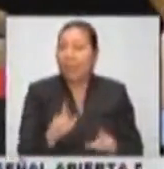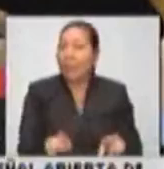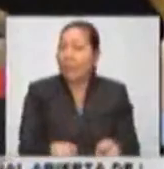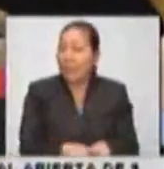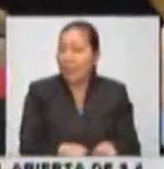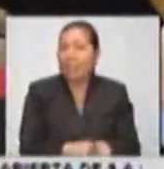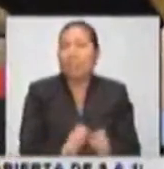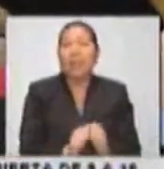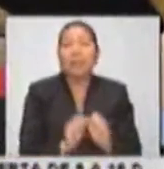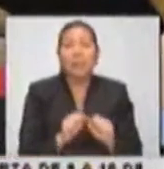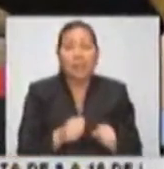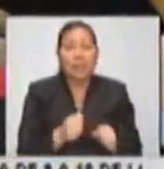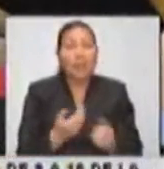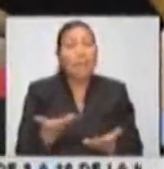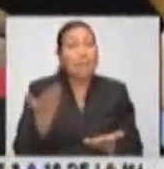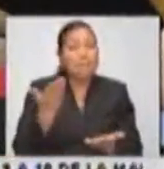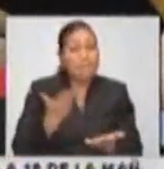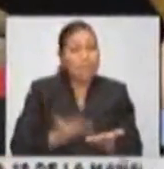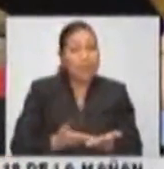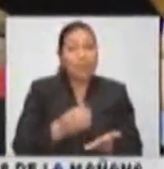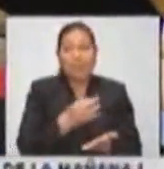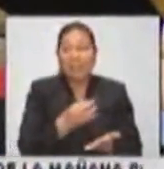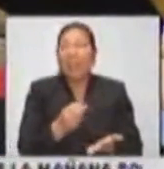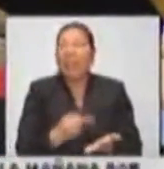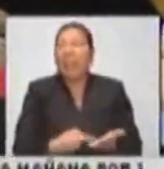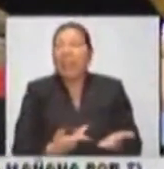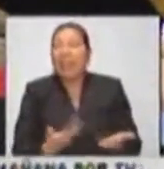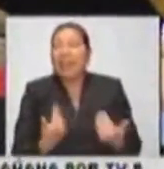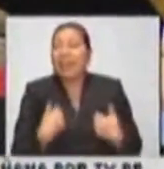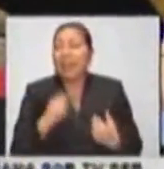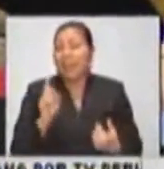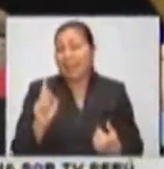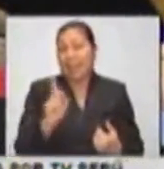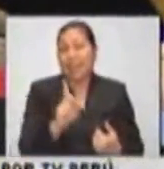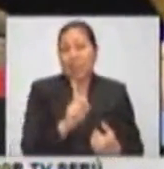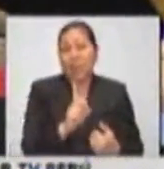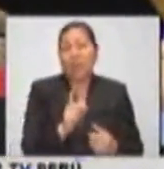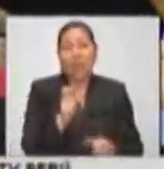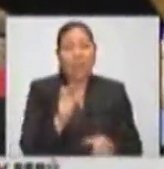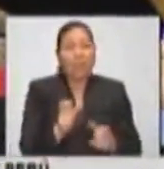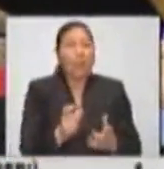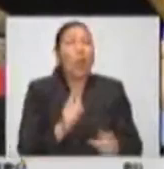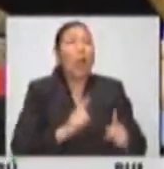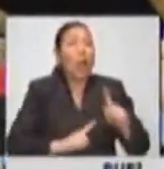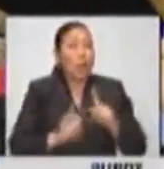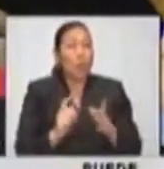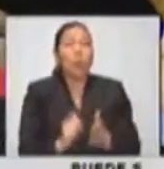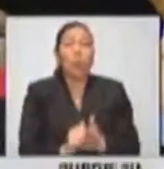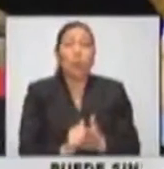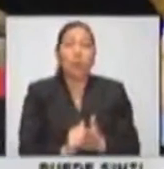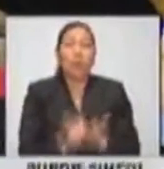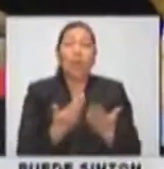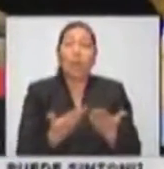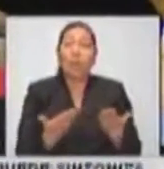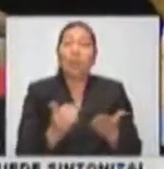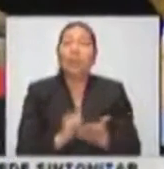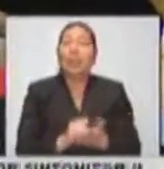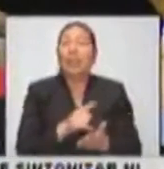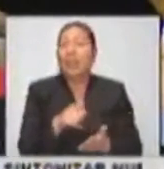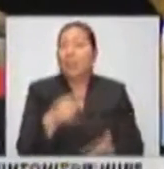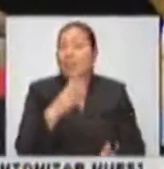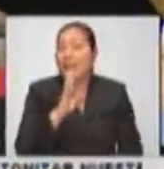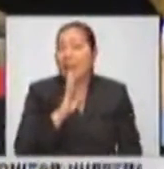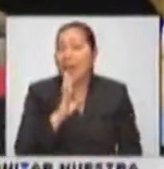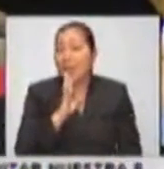también si van a recibir más miembros o no, qué características tiene cada uno de esos miembros. Esos son algunos de los elementos que ellos